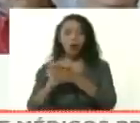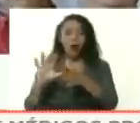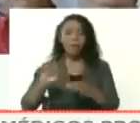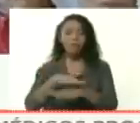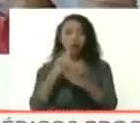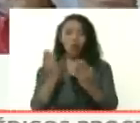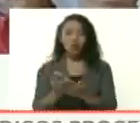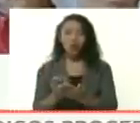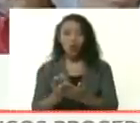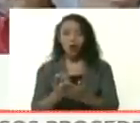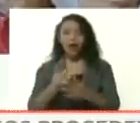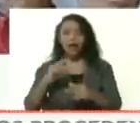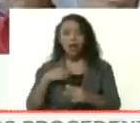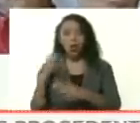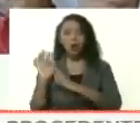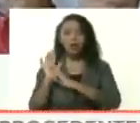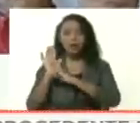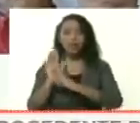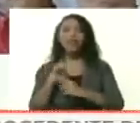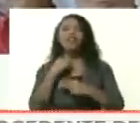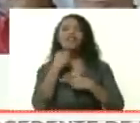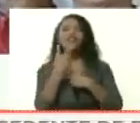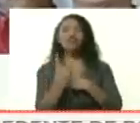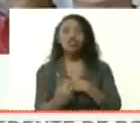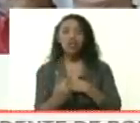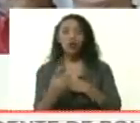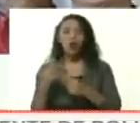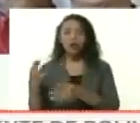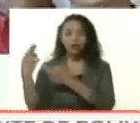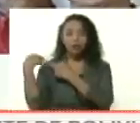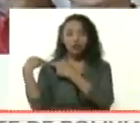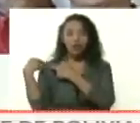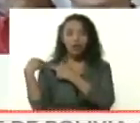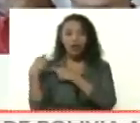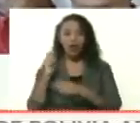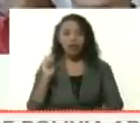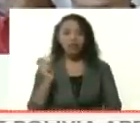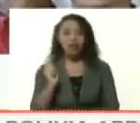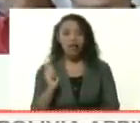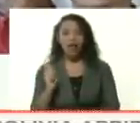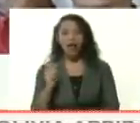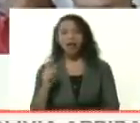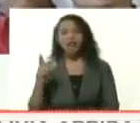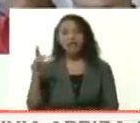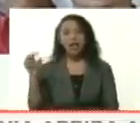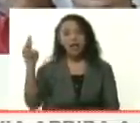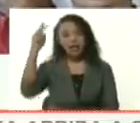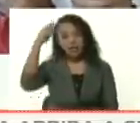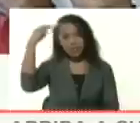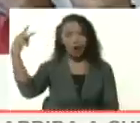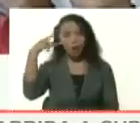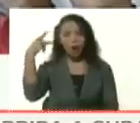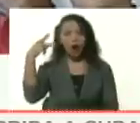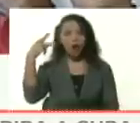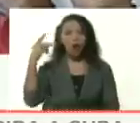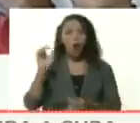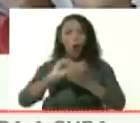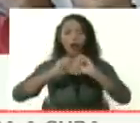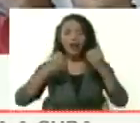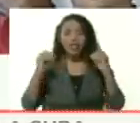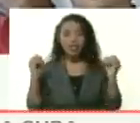y las delegadas nacionales. Forma parte de las tareas encomendadas por el Foro de Sao Paulo, que es la organización